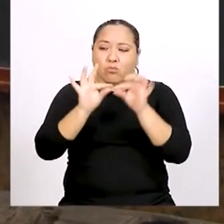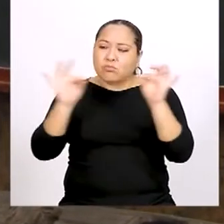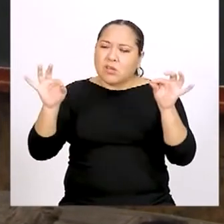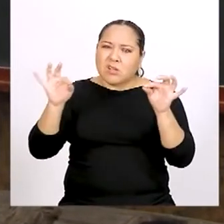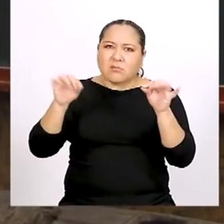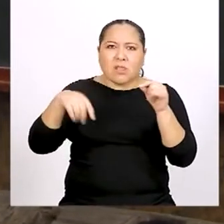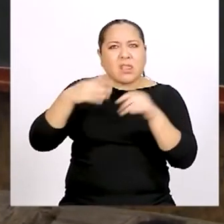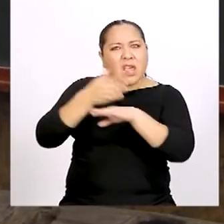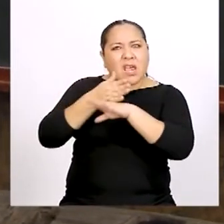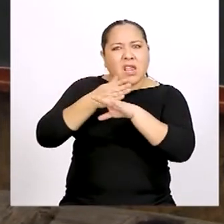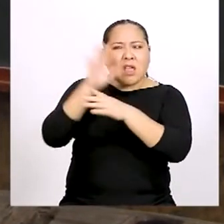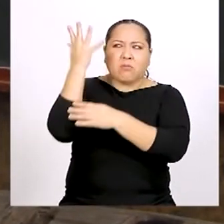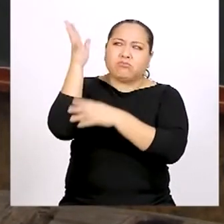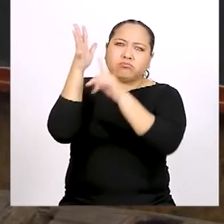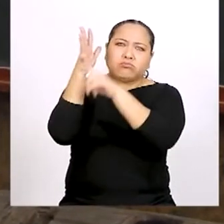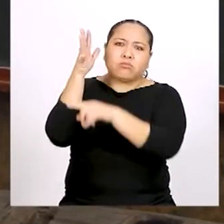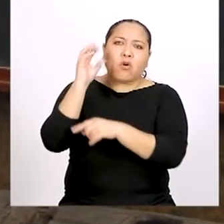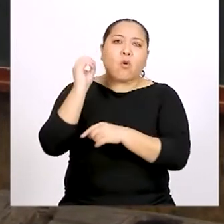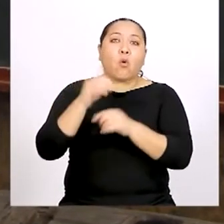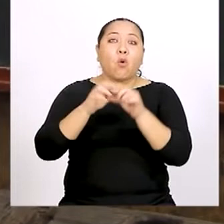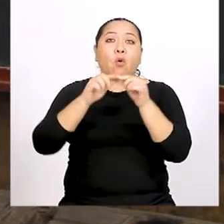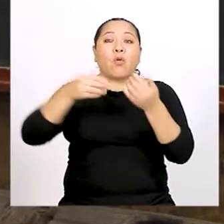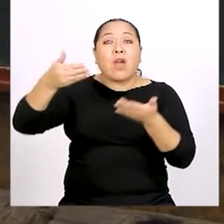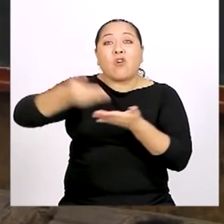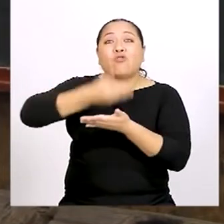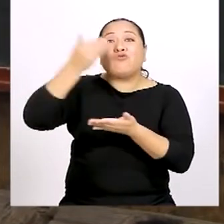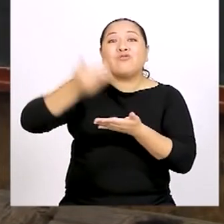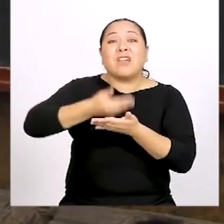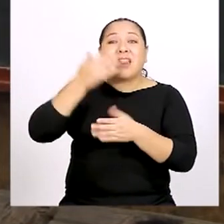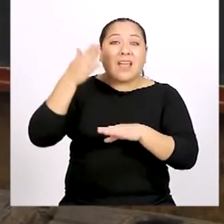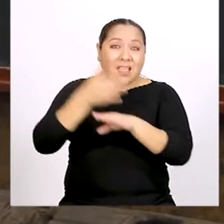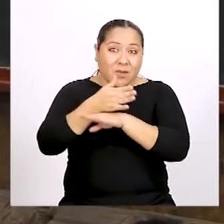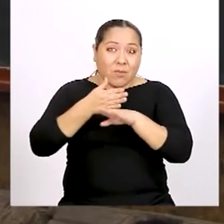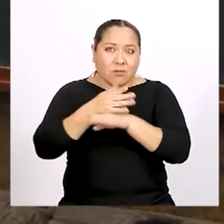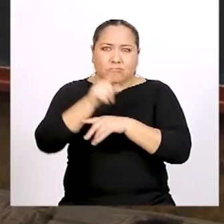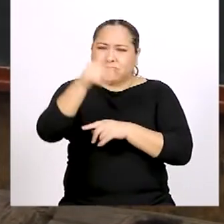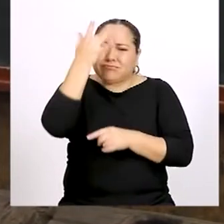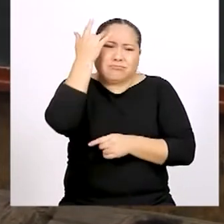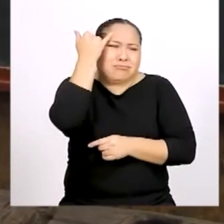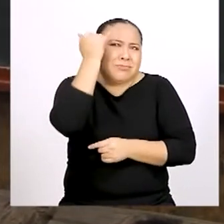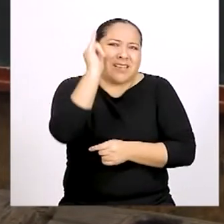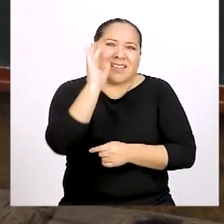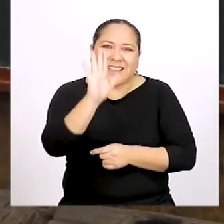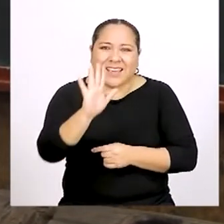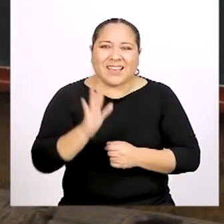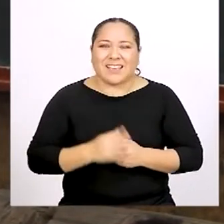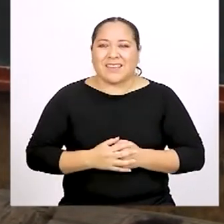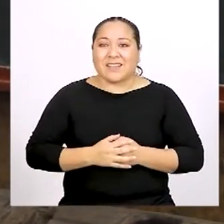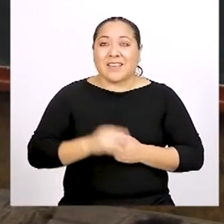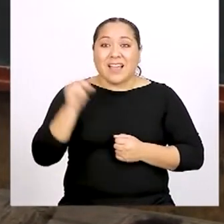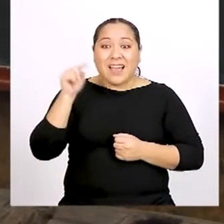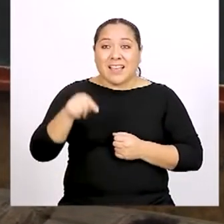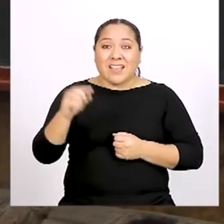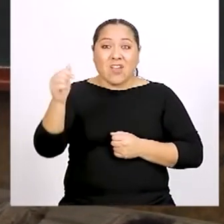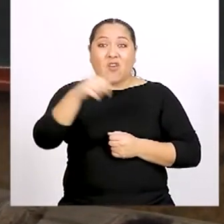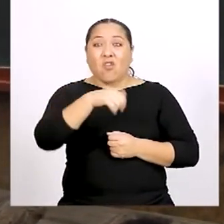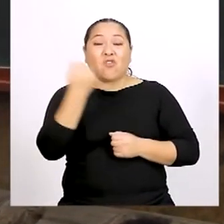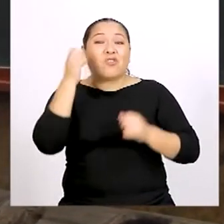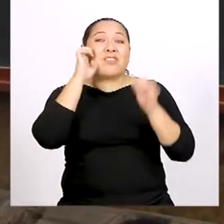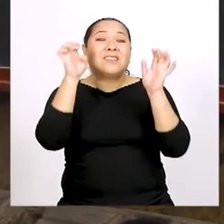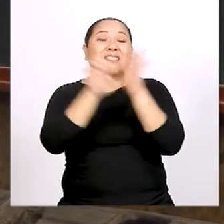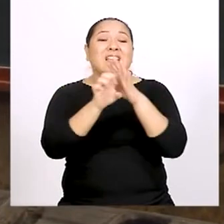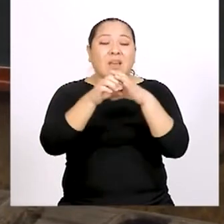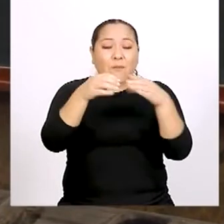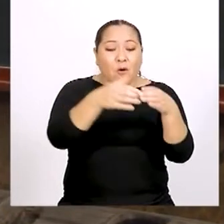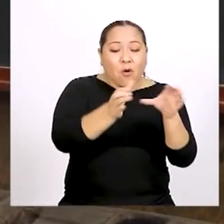ser una ramita o hasta una cuchara de palo o lo que se te ocurra. Y aquí tengo